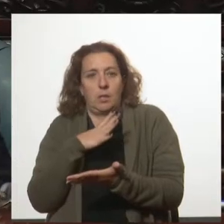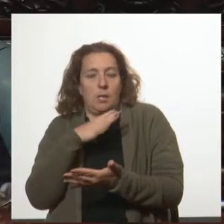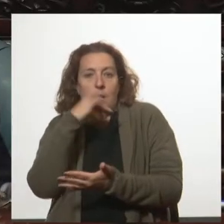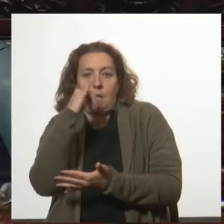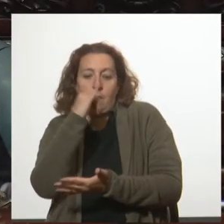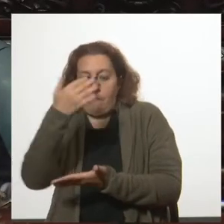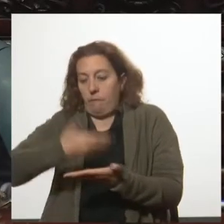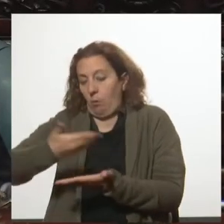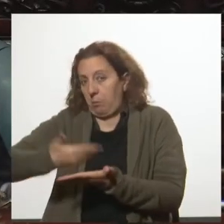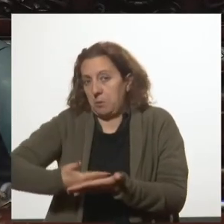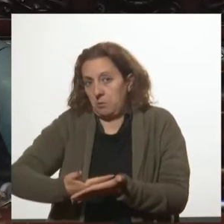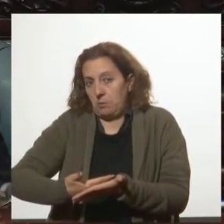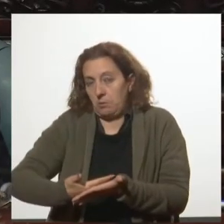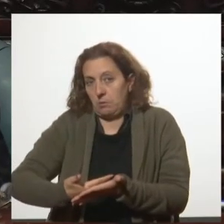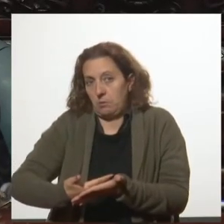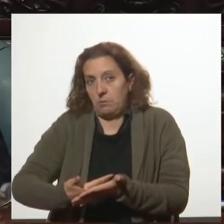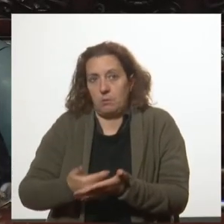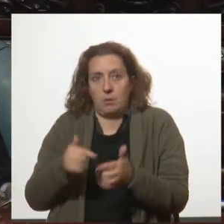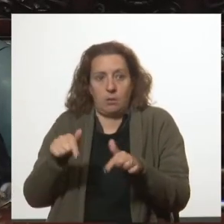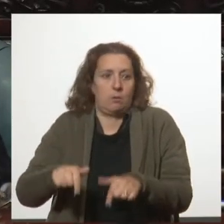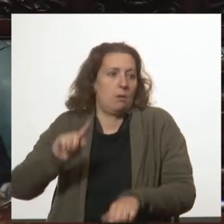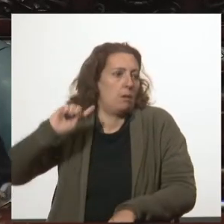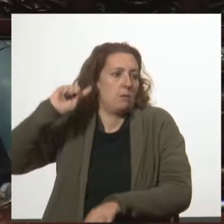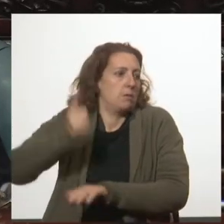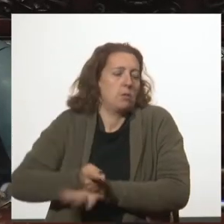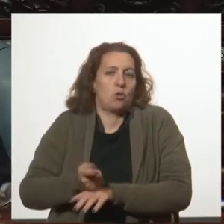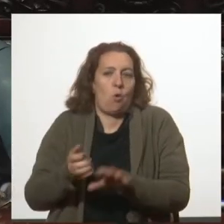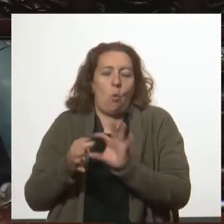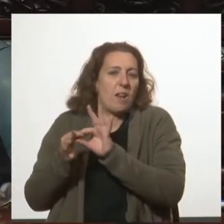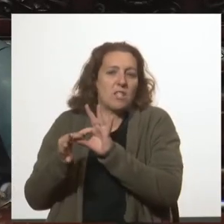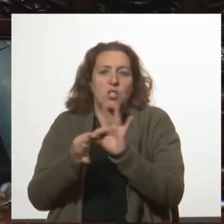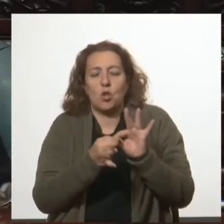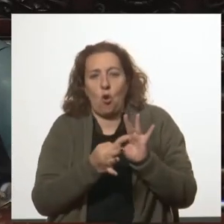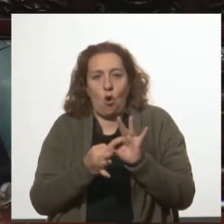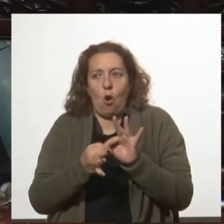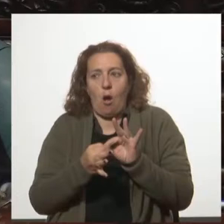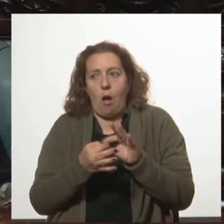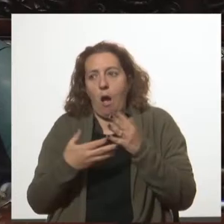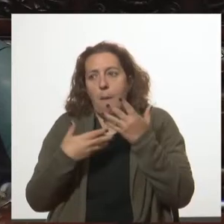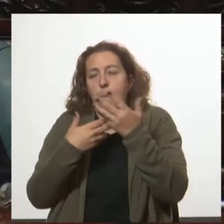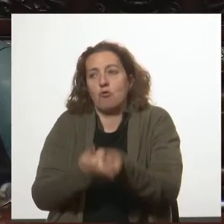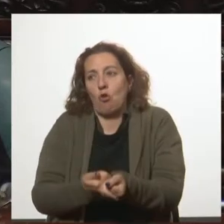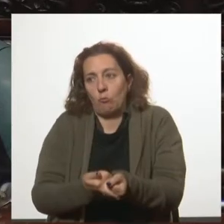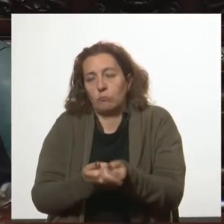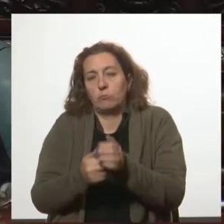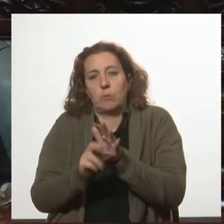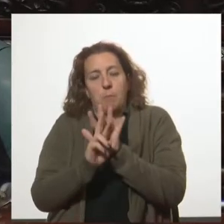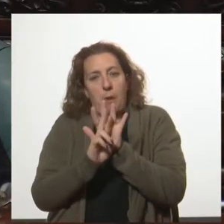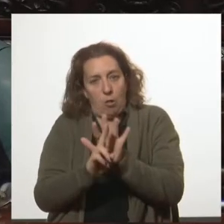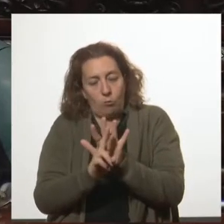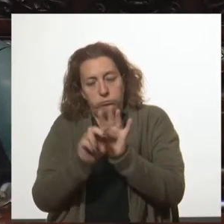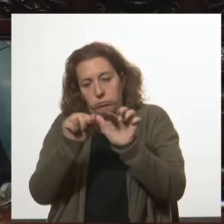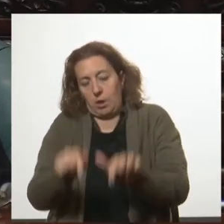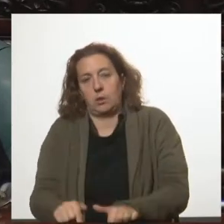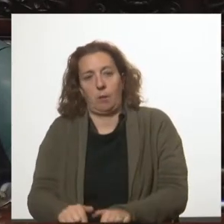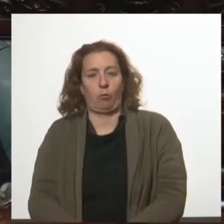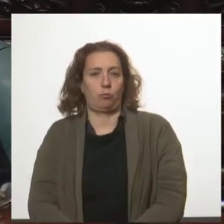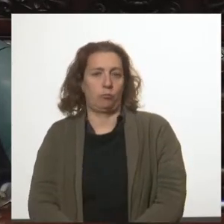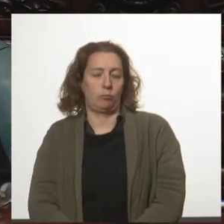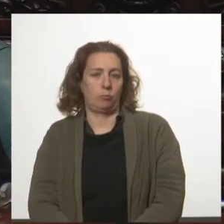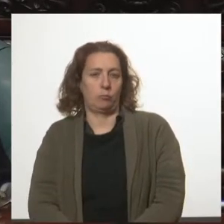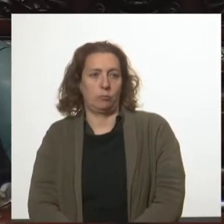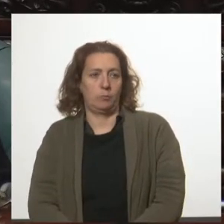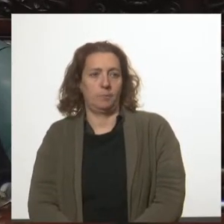correspondientes estos son una decisión de la coalición la cual se apoyó la cual se respaldó y acá estamos